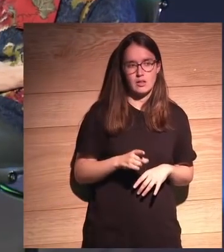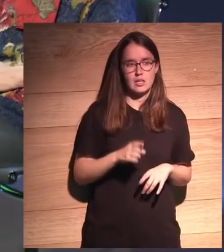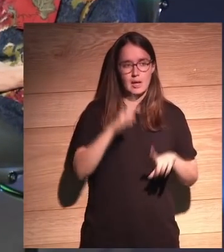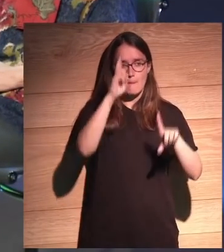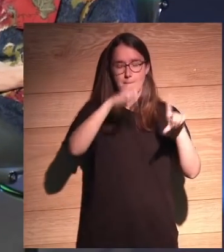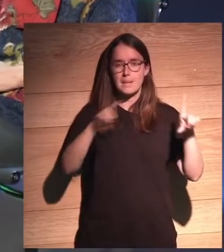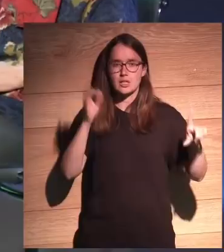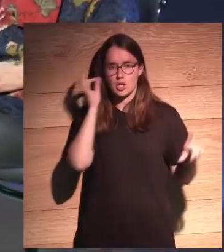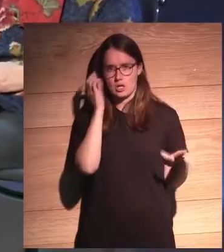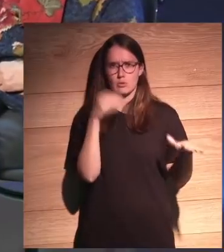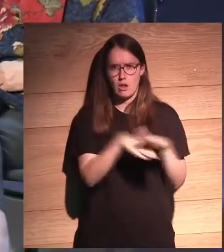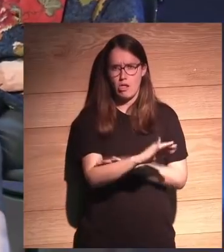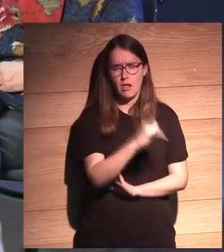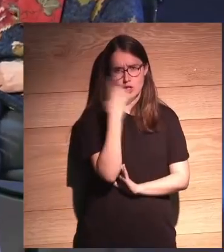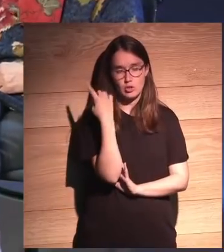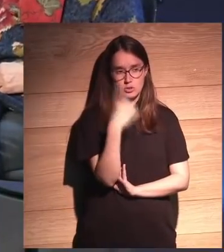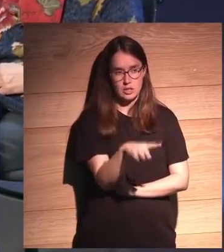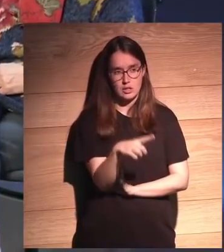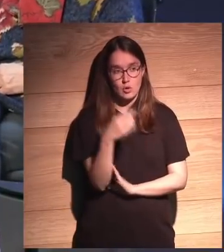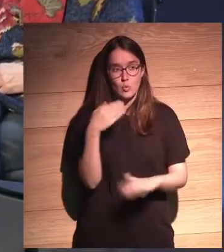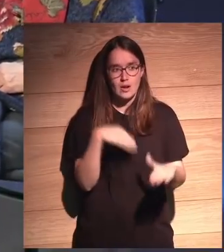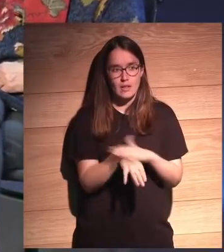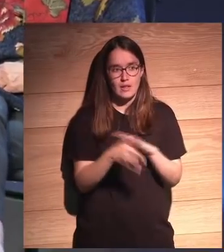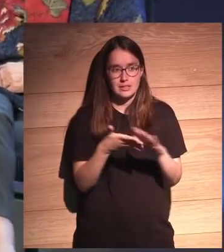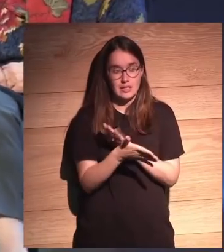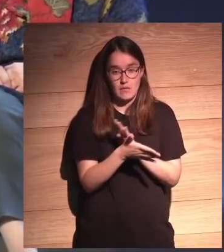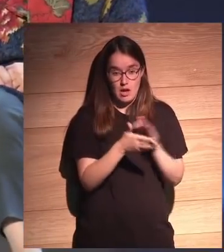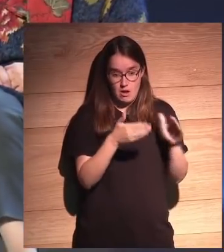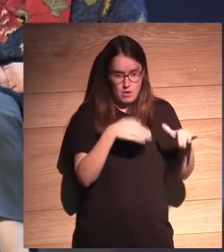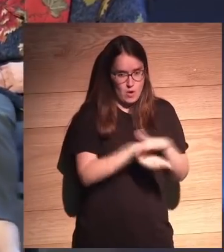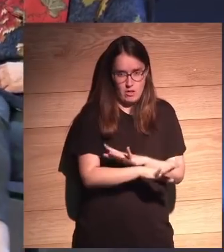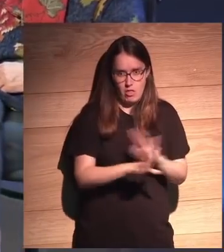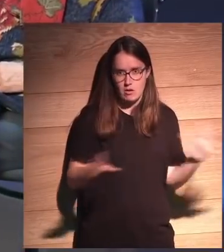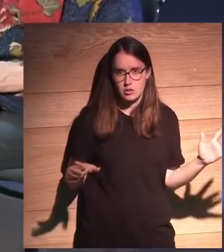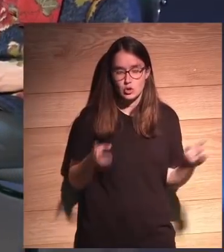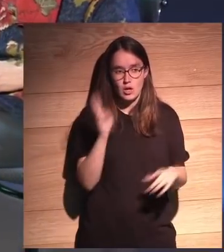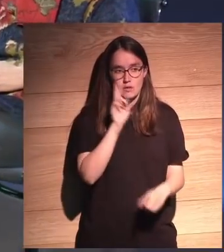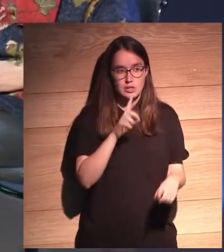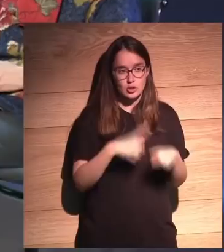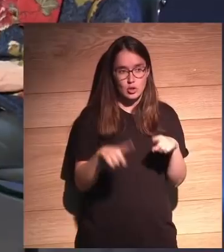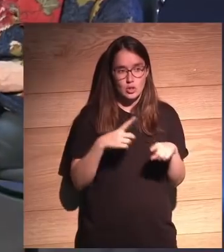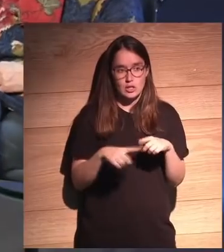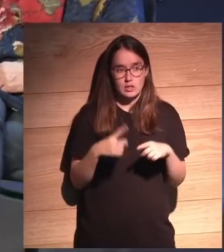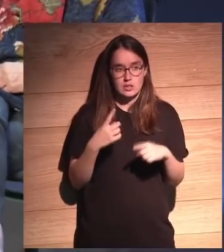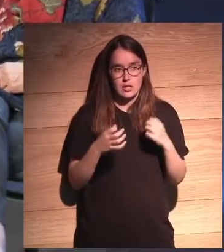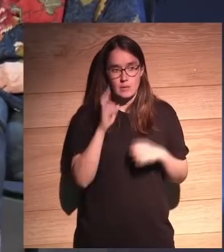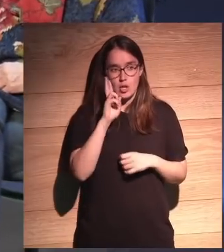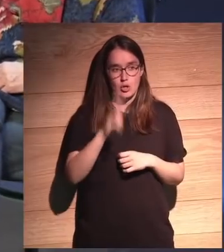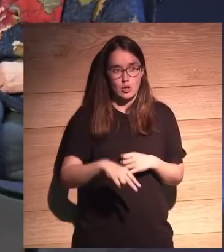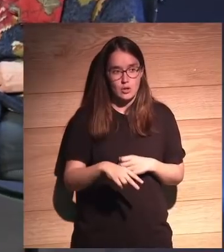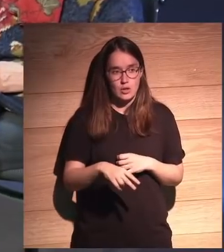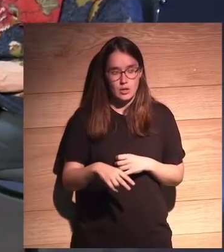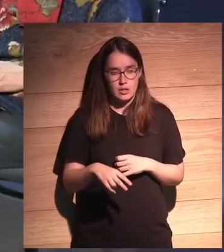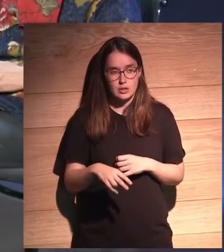de pintoras guardada. Guardada, quiero decir, en los almacenes, ¿no? Yo he visto cosas, hay que reconocer que son